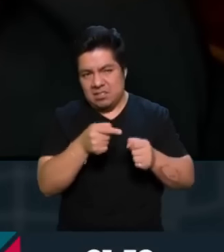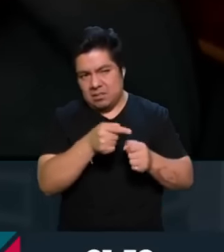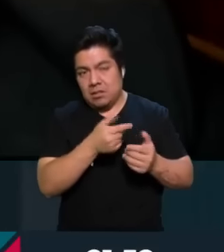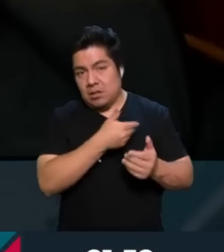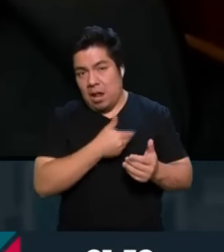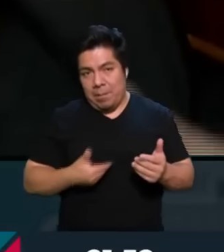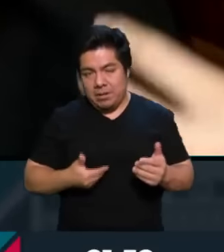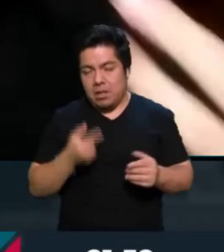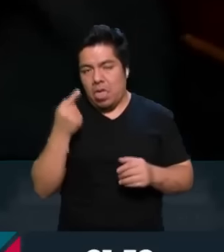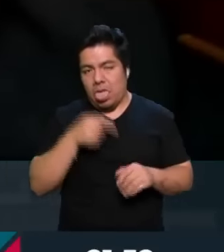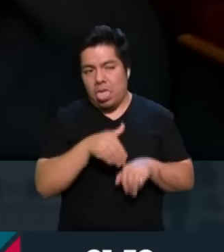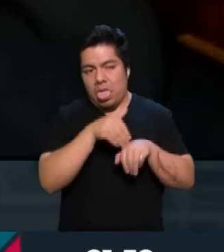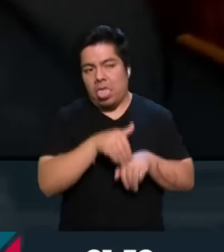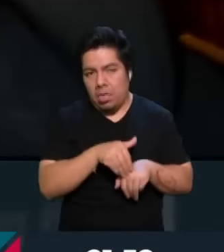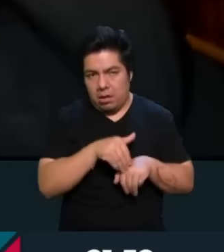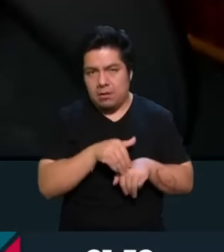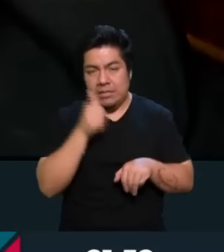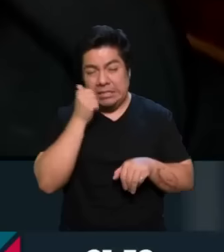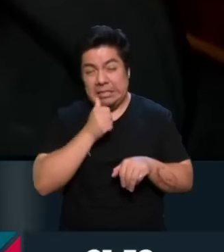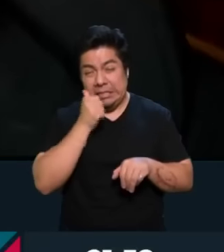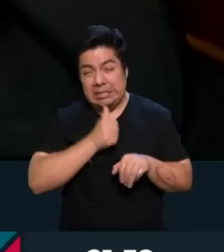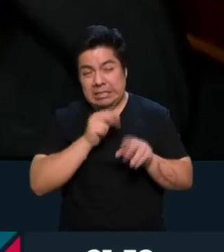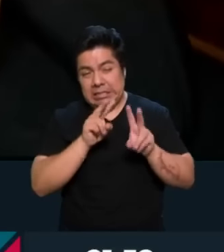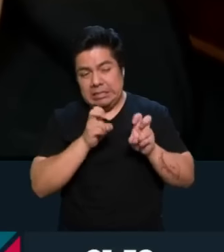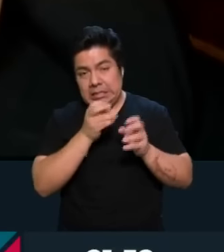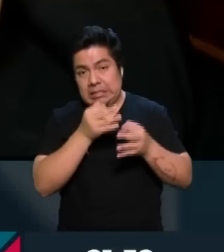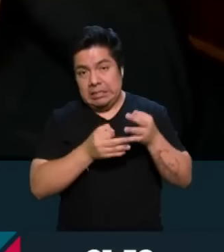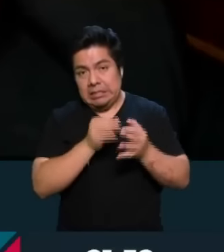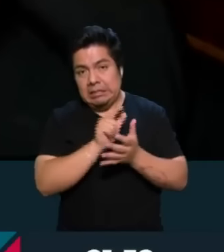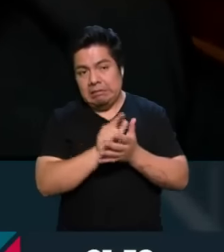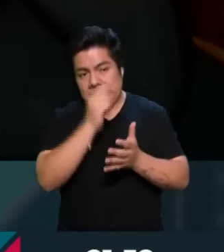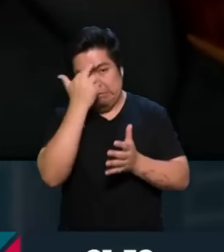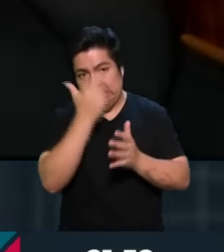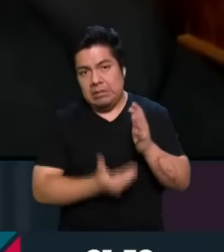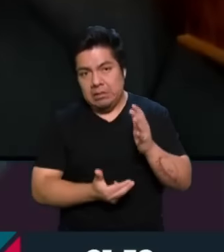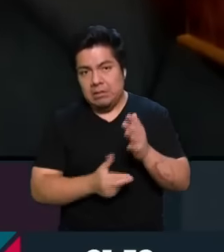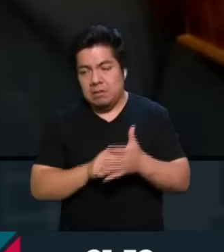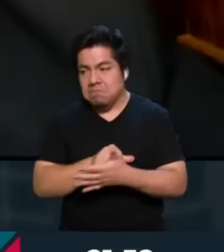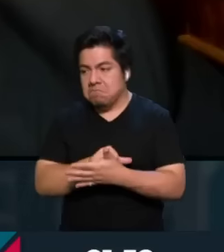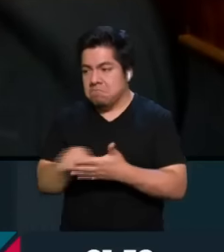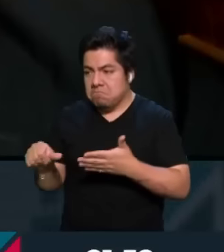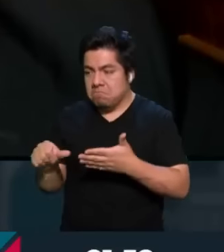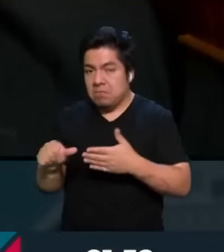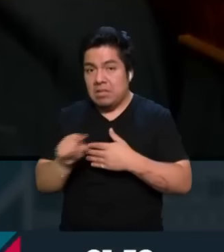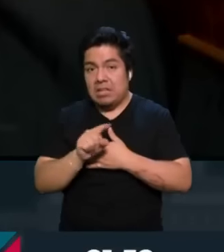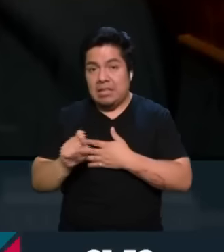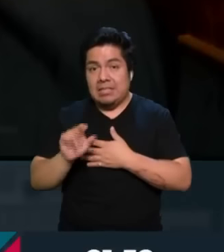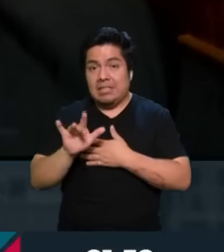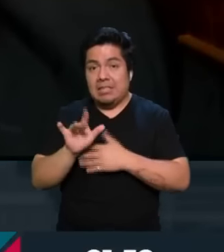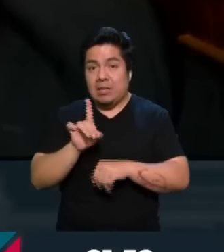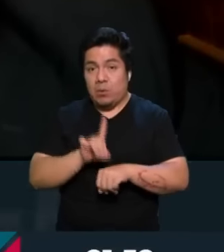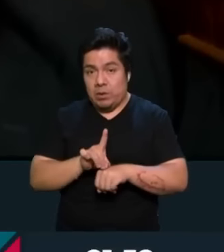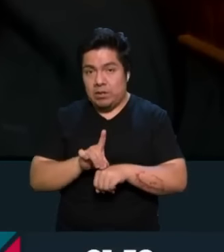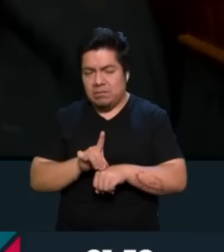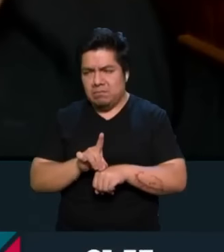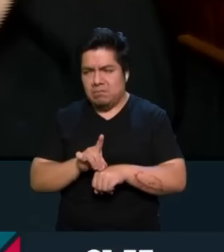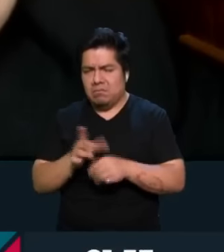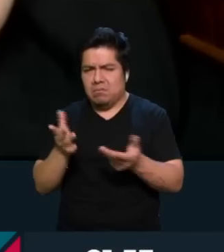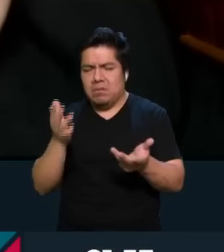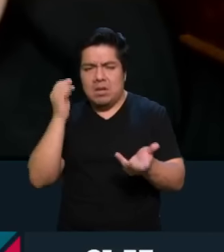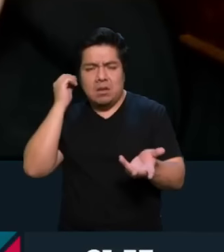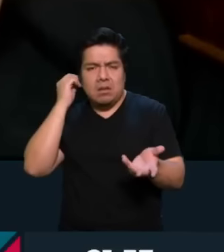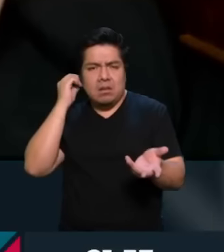de Daniel Novoa acostumbrado a violar el marco jurídico nacional la suspenden por 150 días La pregunta sería